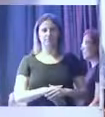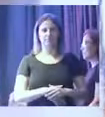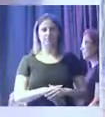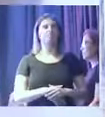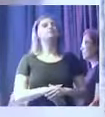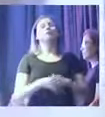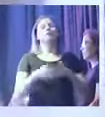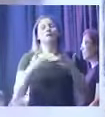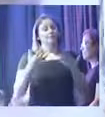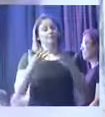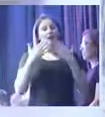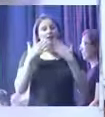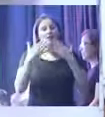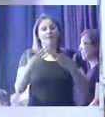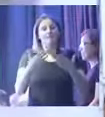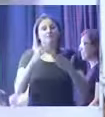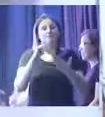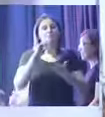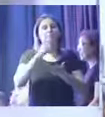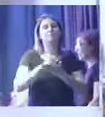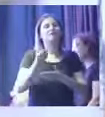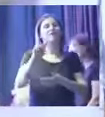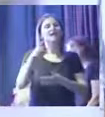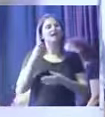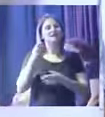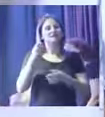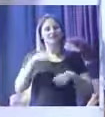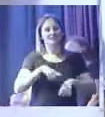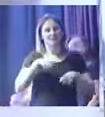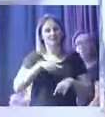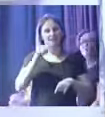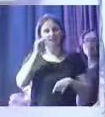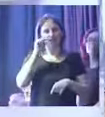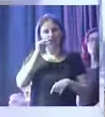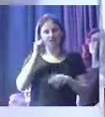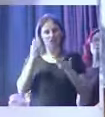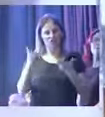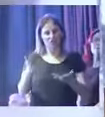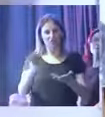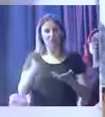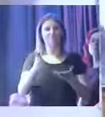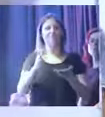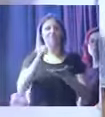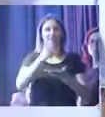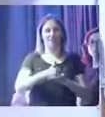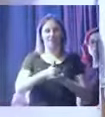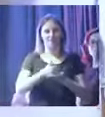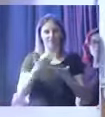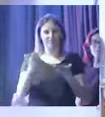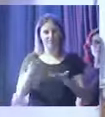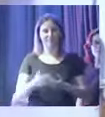Quiero agradecer la presencia del exintendente Ehrlich, que está con nosotros,